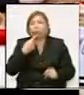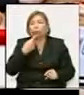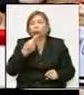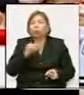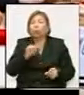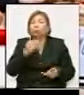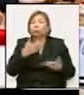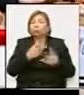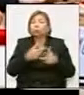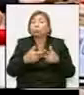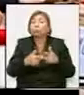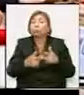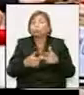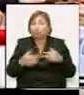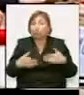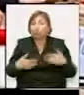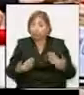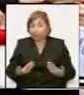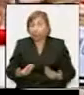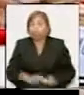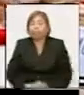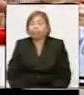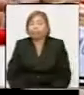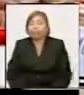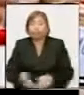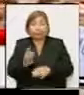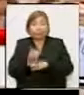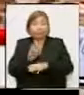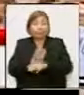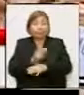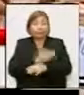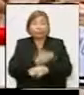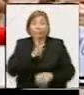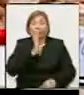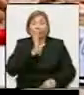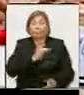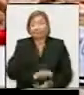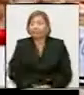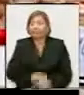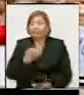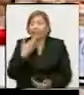son tres pilares sobre los cuales podemos avanzar una conversación sobre esta materia. Gracias.